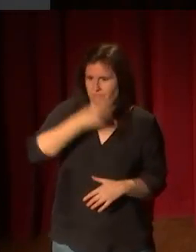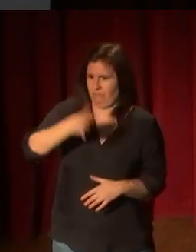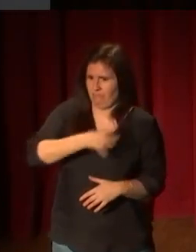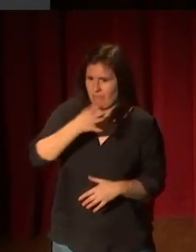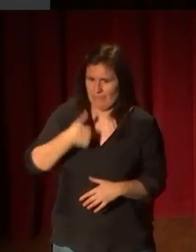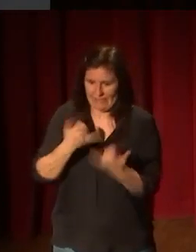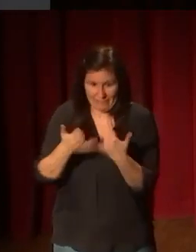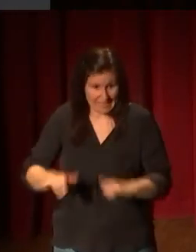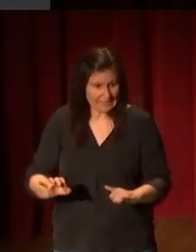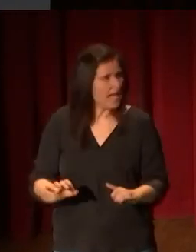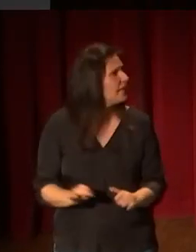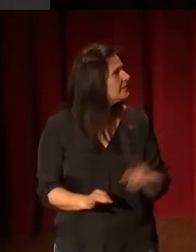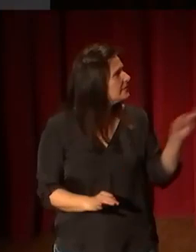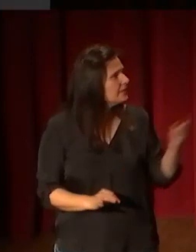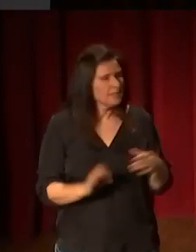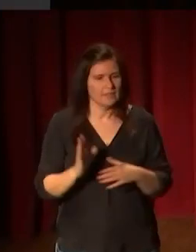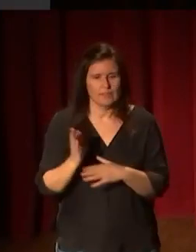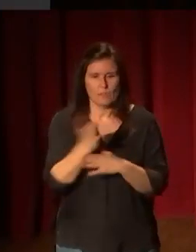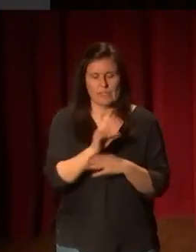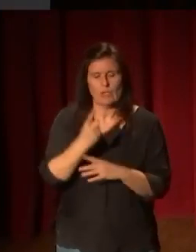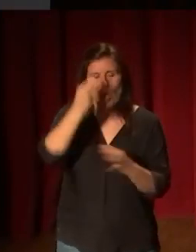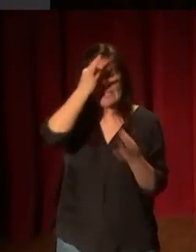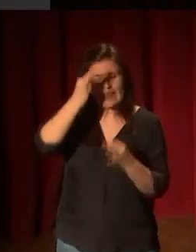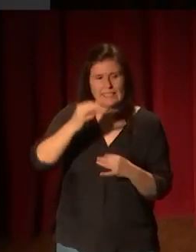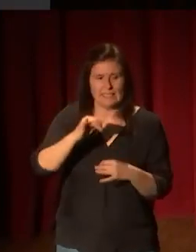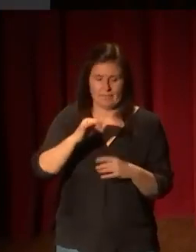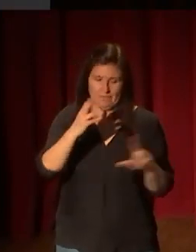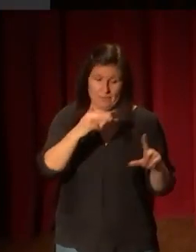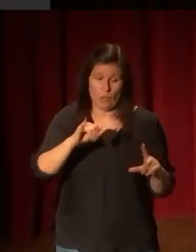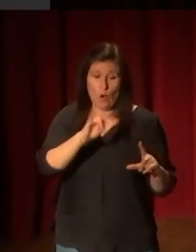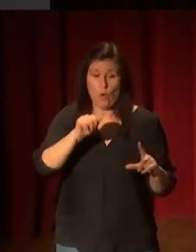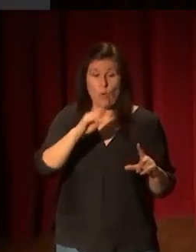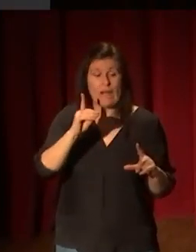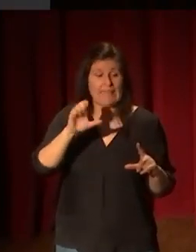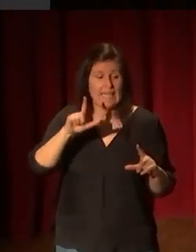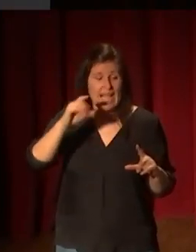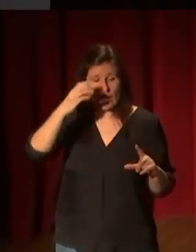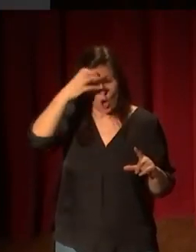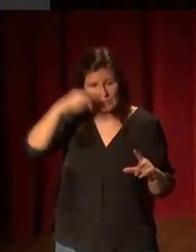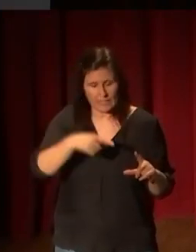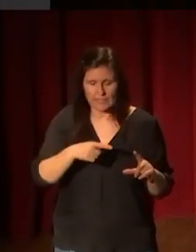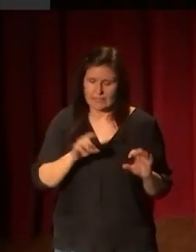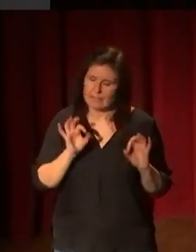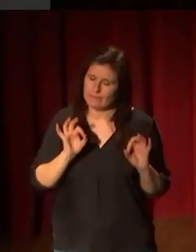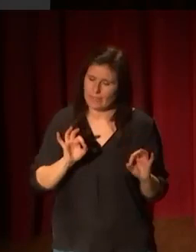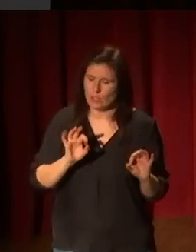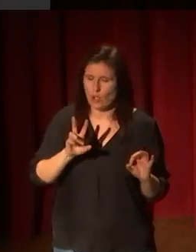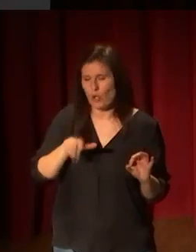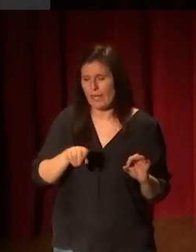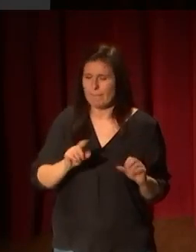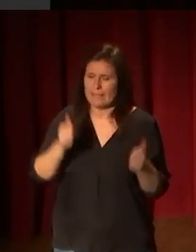de estas fiestas les mostraré algunos detalles de 'juan de la corte que vienen a confirmar otra vez que no se trataba tanto de hacer